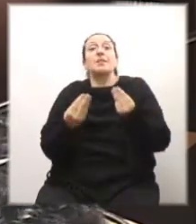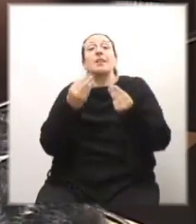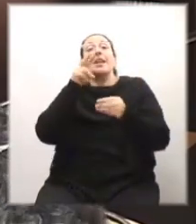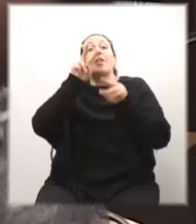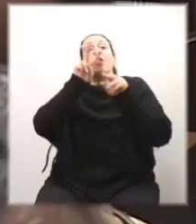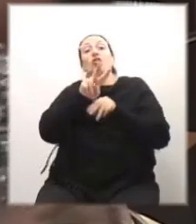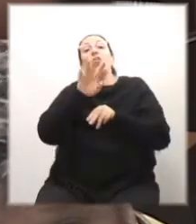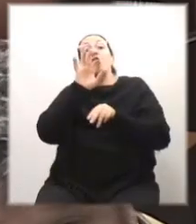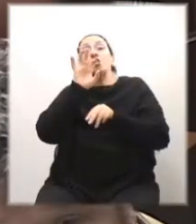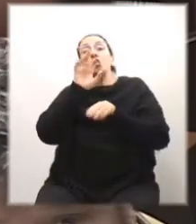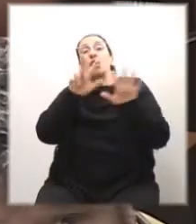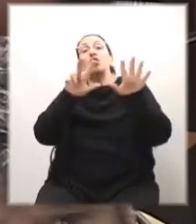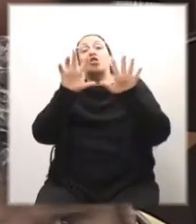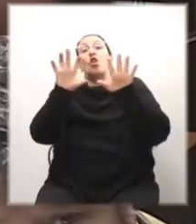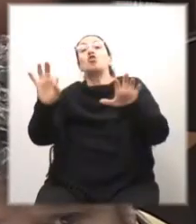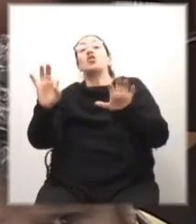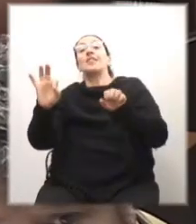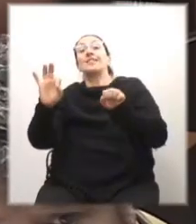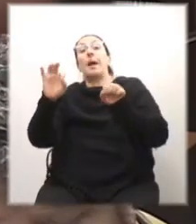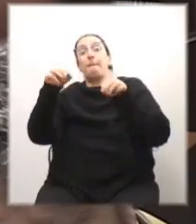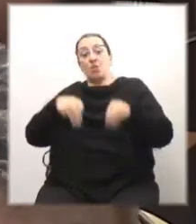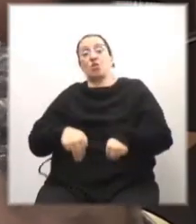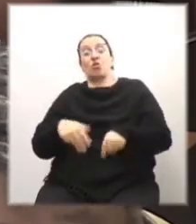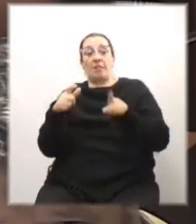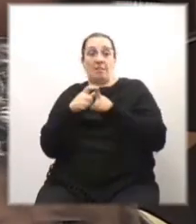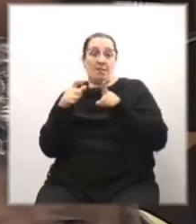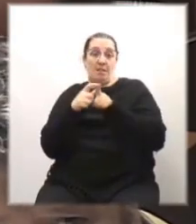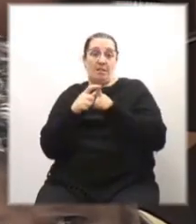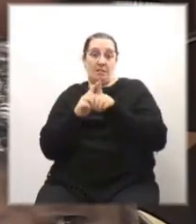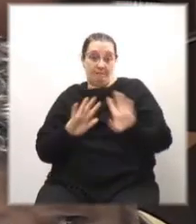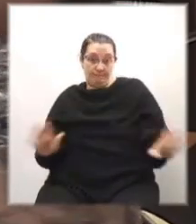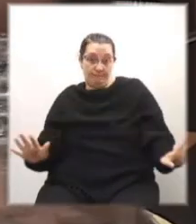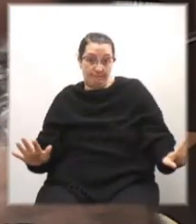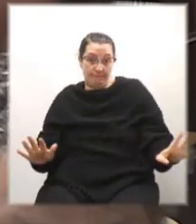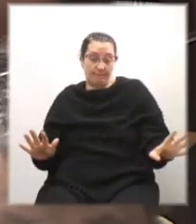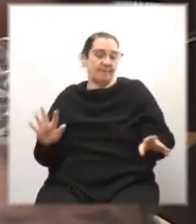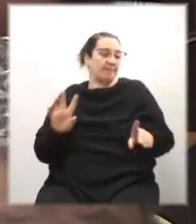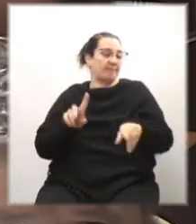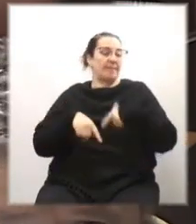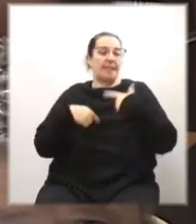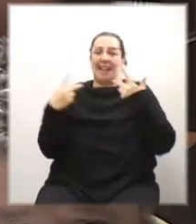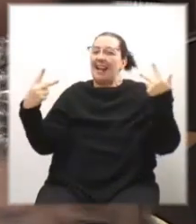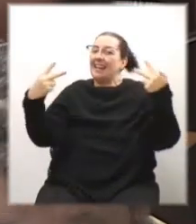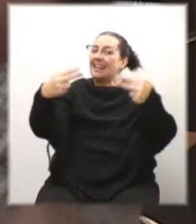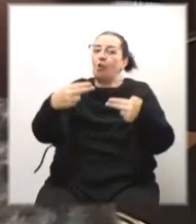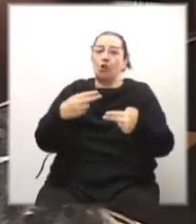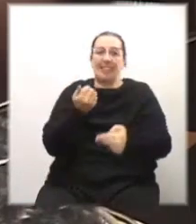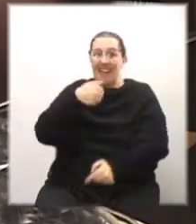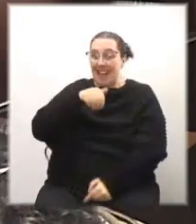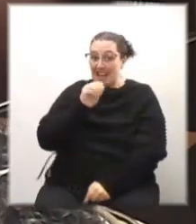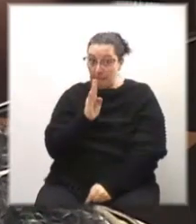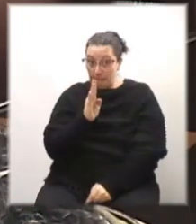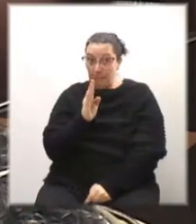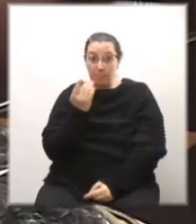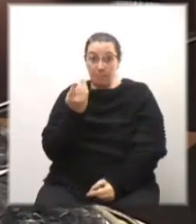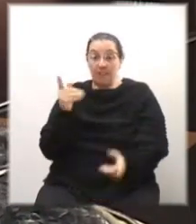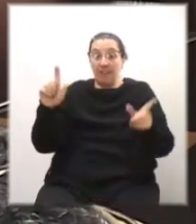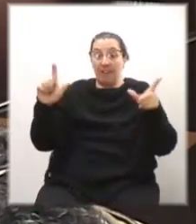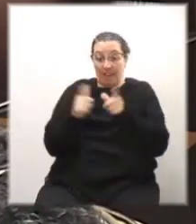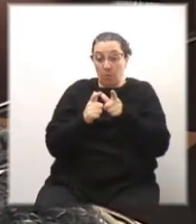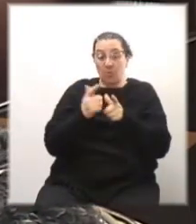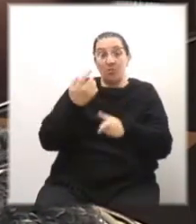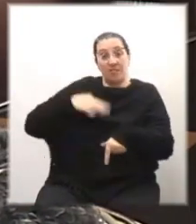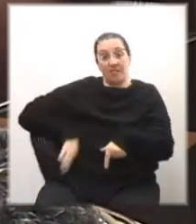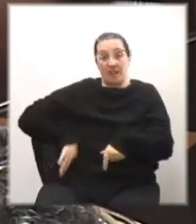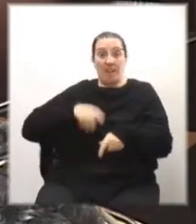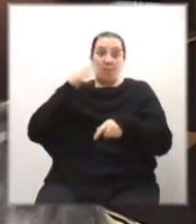de 280 millones de dólares. En definitiva, el recorte de ANEP es reducción del salario docente y